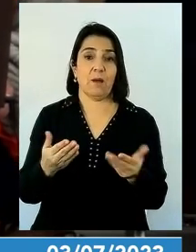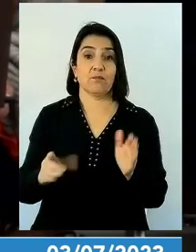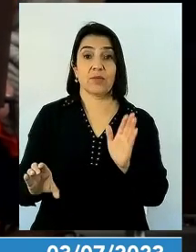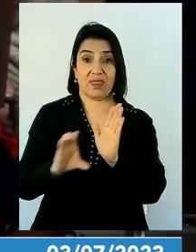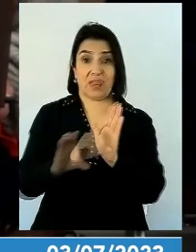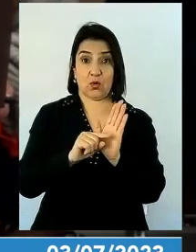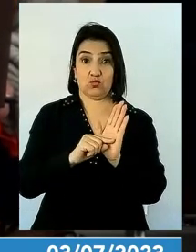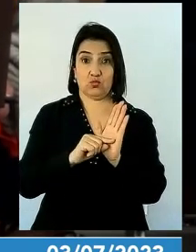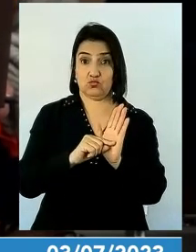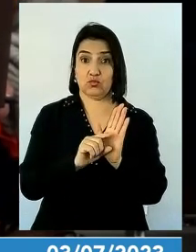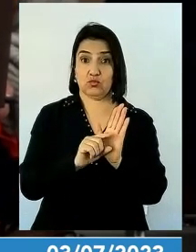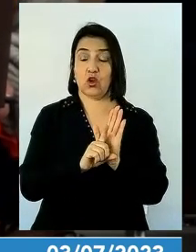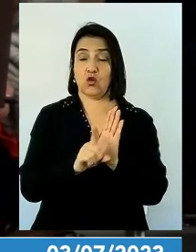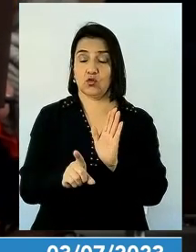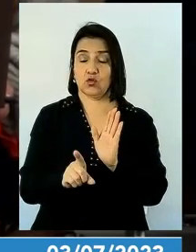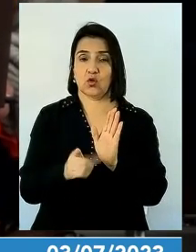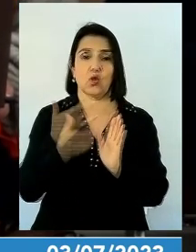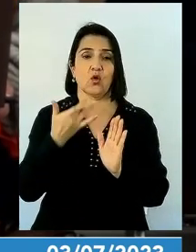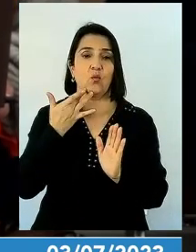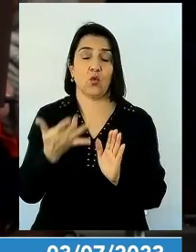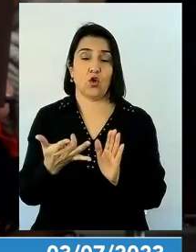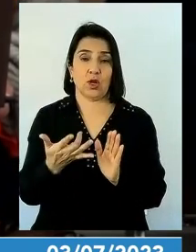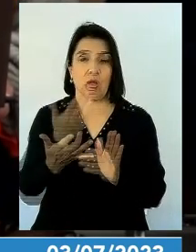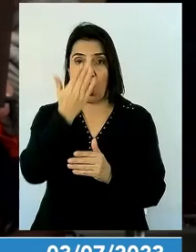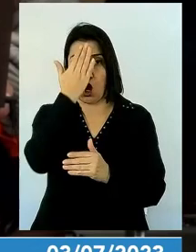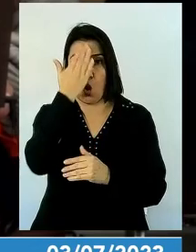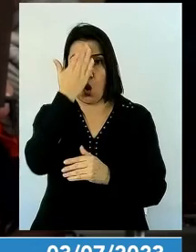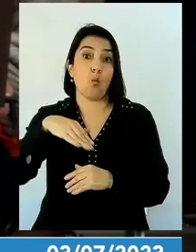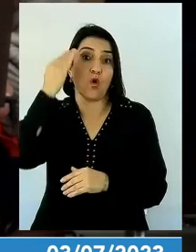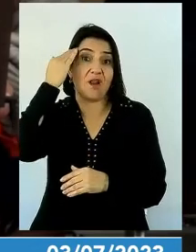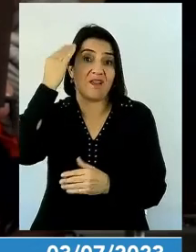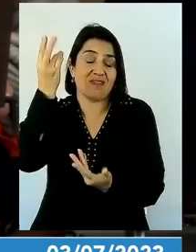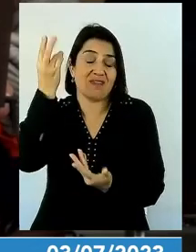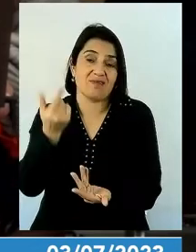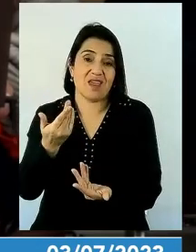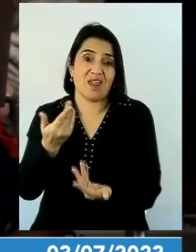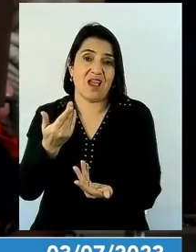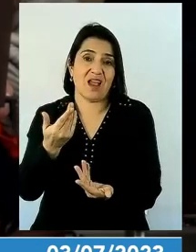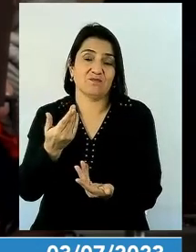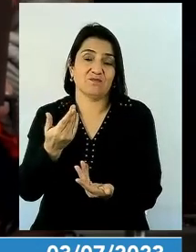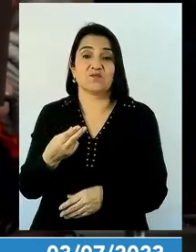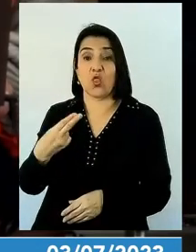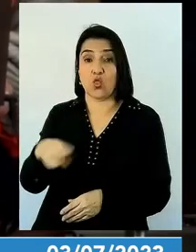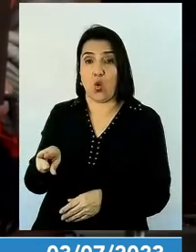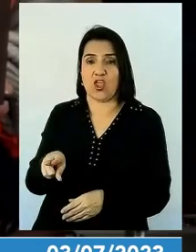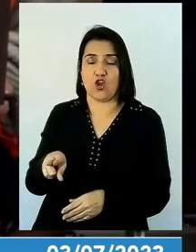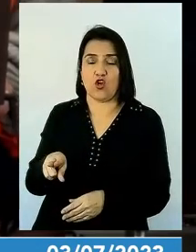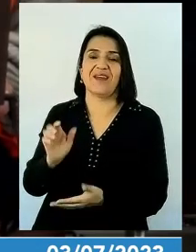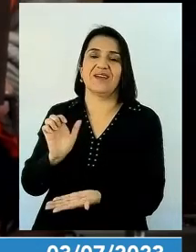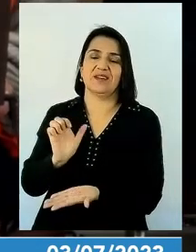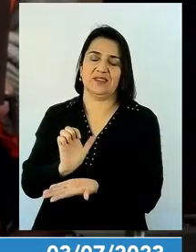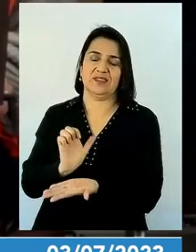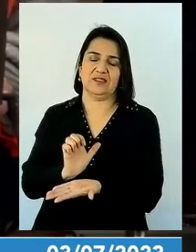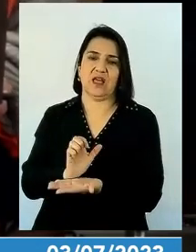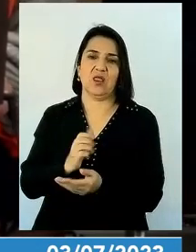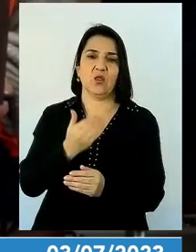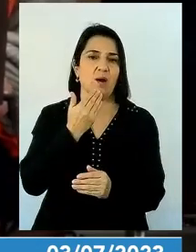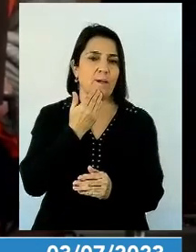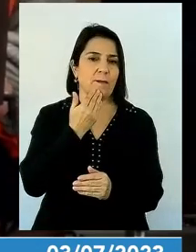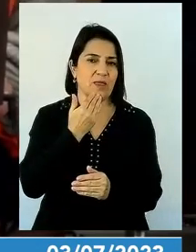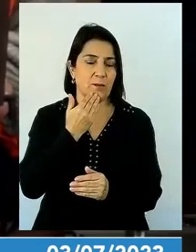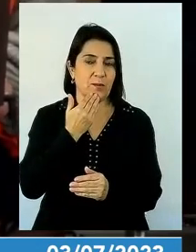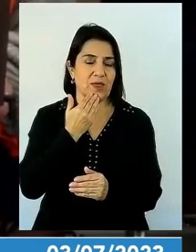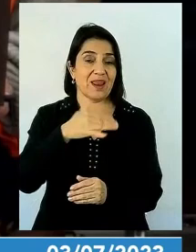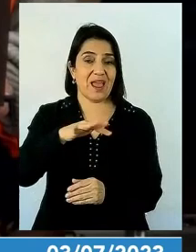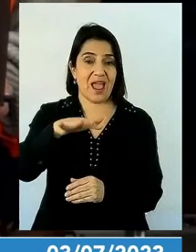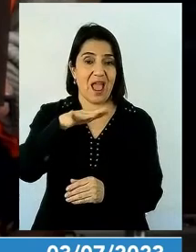y por sentido común también, ¿cierto?, pertenecientes al Estado, tal como lo es también el agua